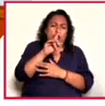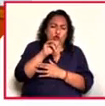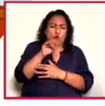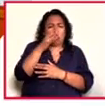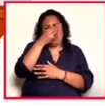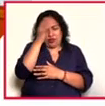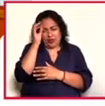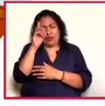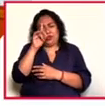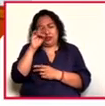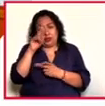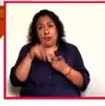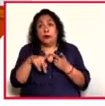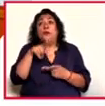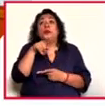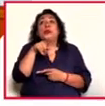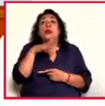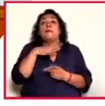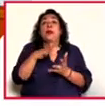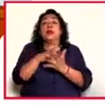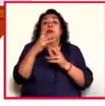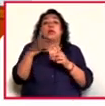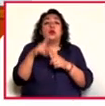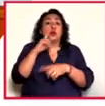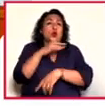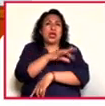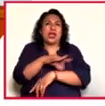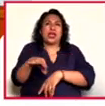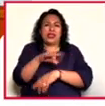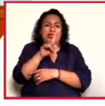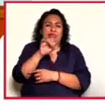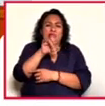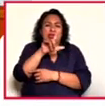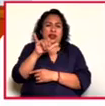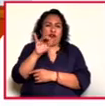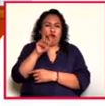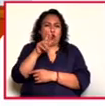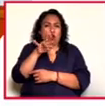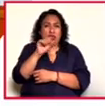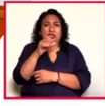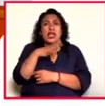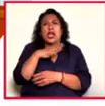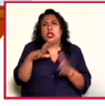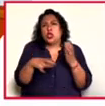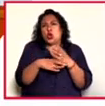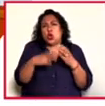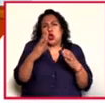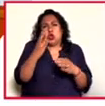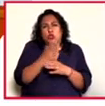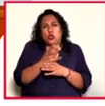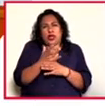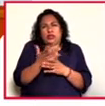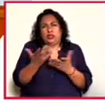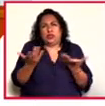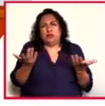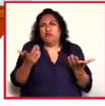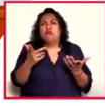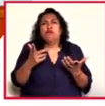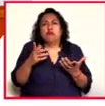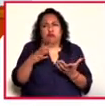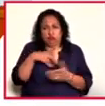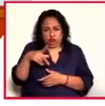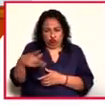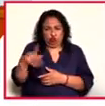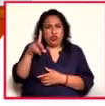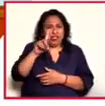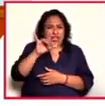de colaboradora a una arquitecta, Arely Flores. Tenemos las cosas que quedaron de Diego Rivera,